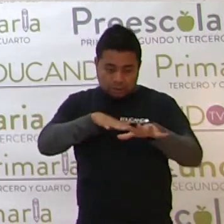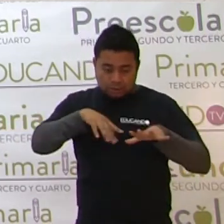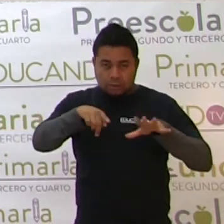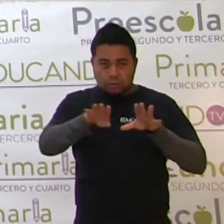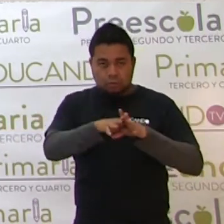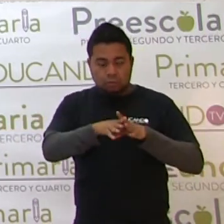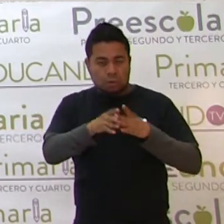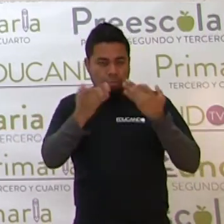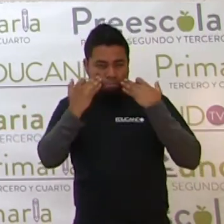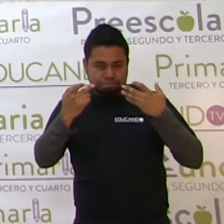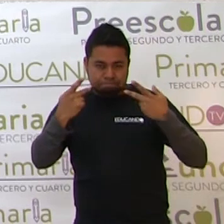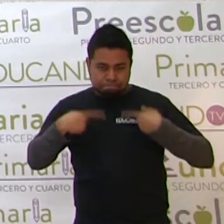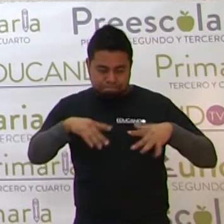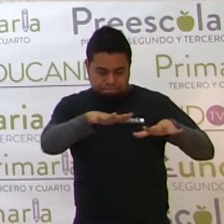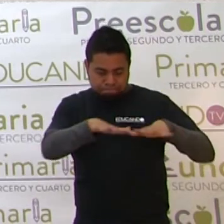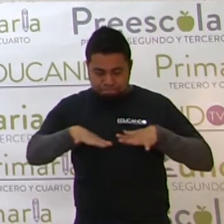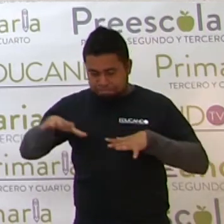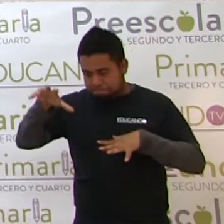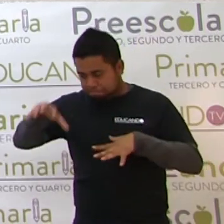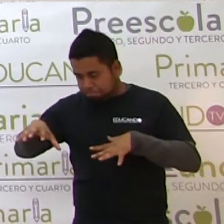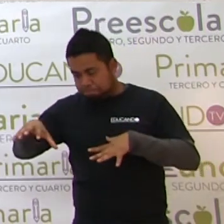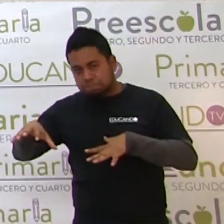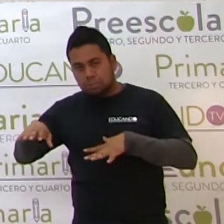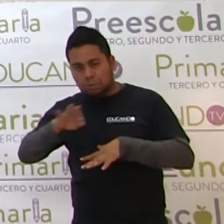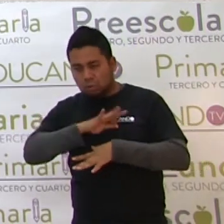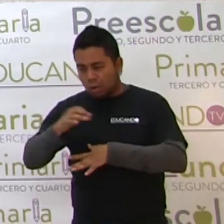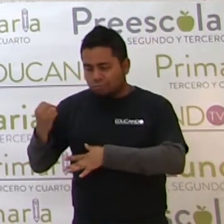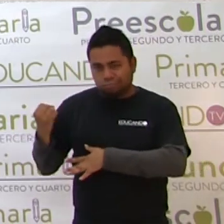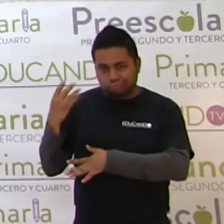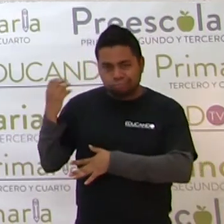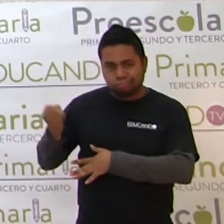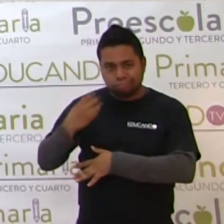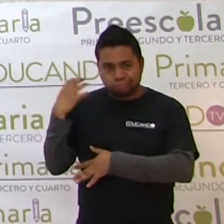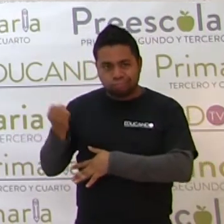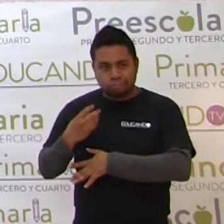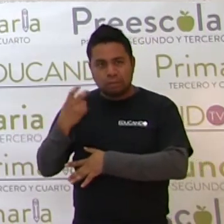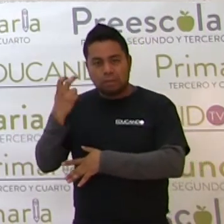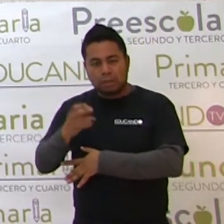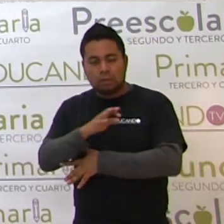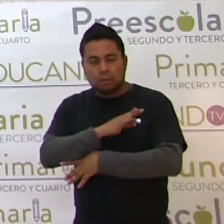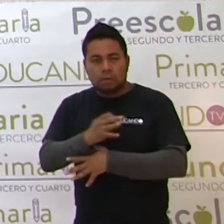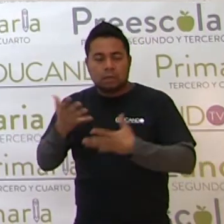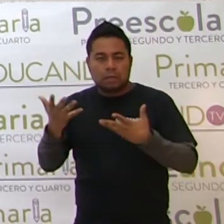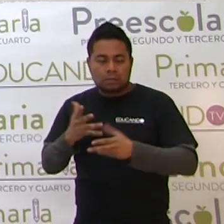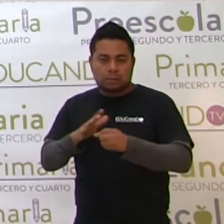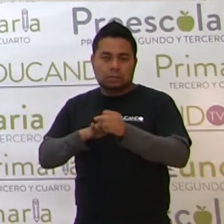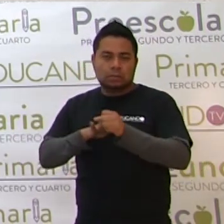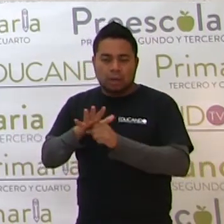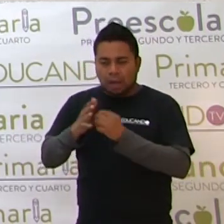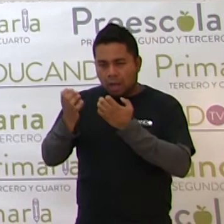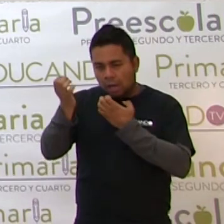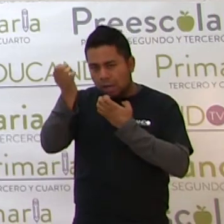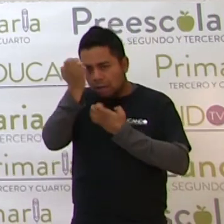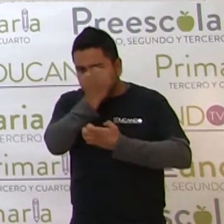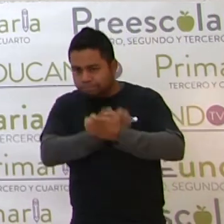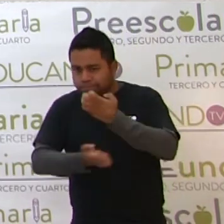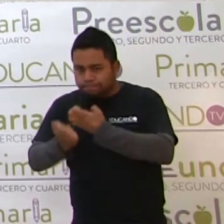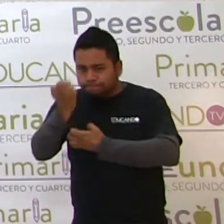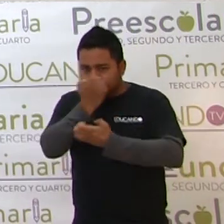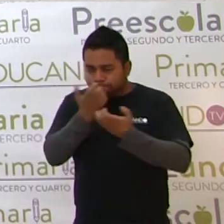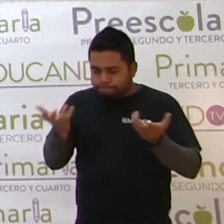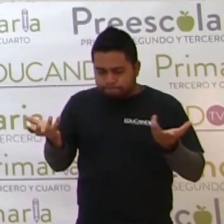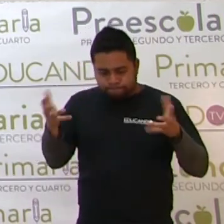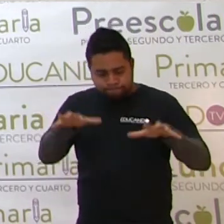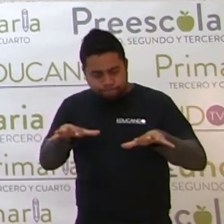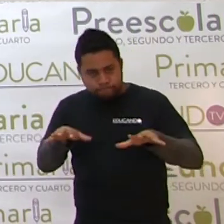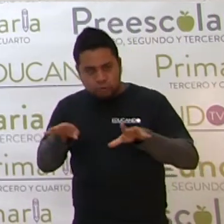como público y el otro equipo haciendo la exposición, y así puedan hacer una evaluación entre